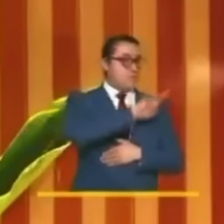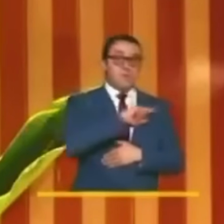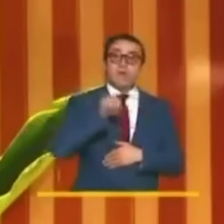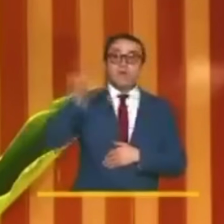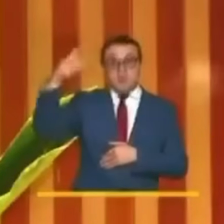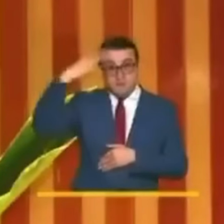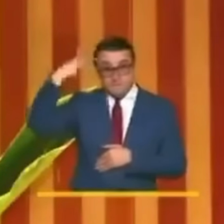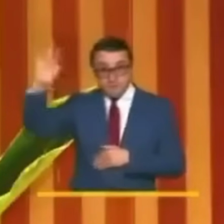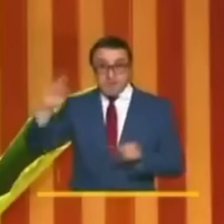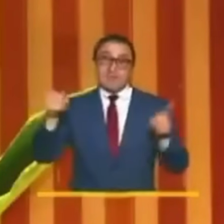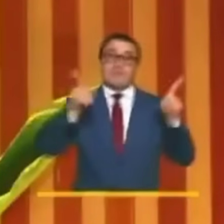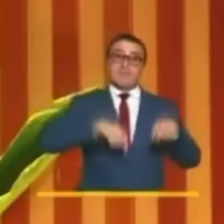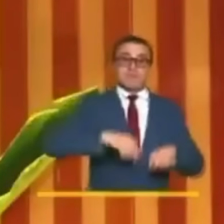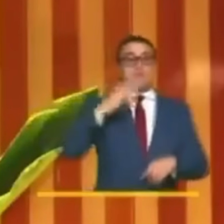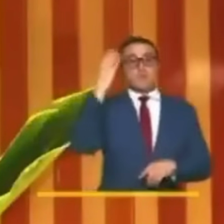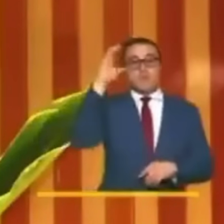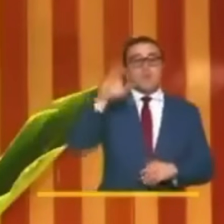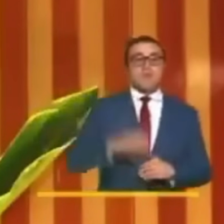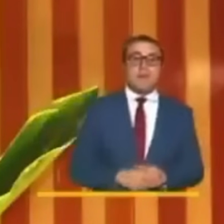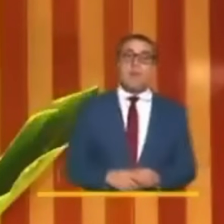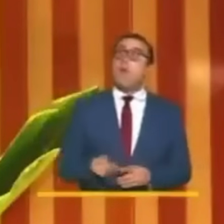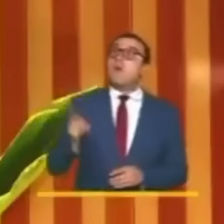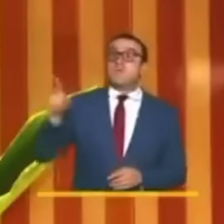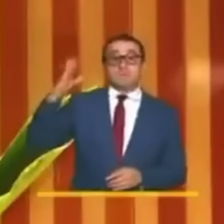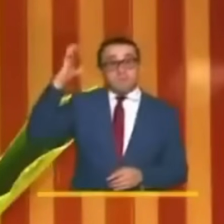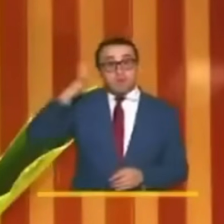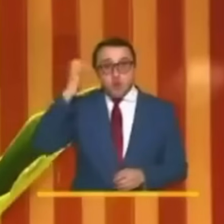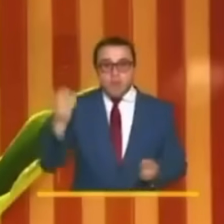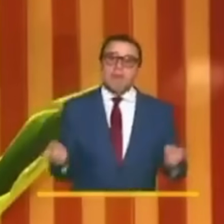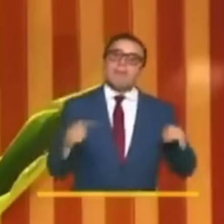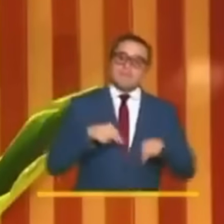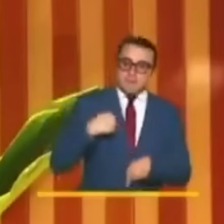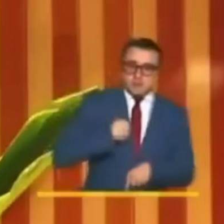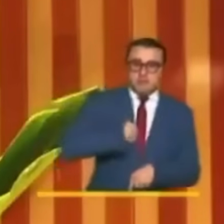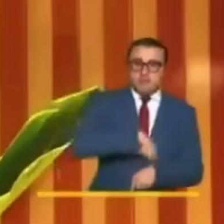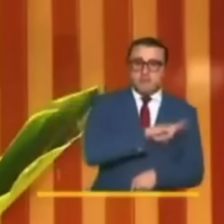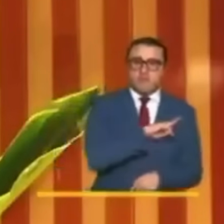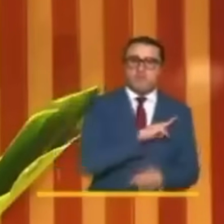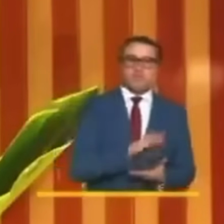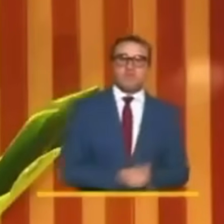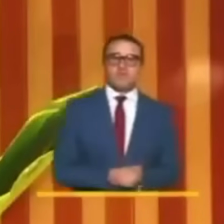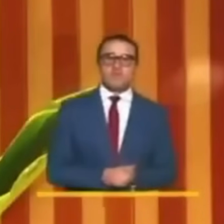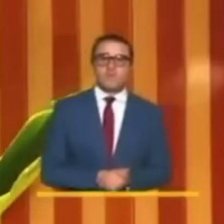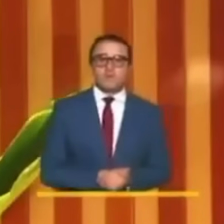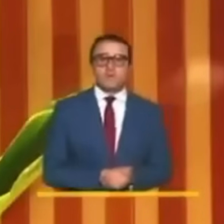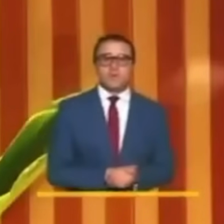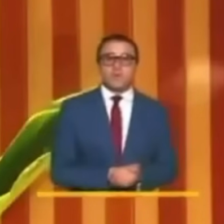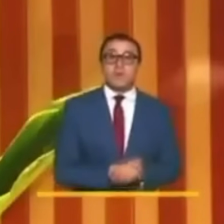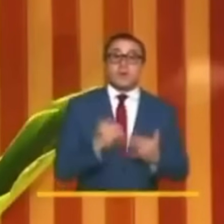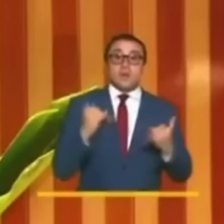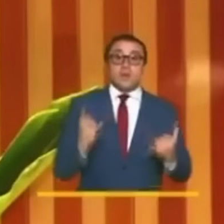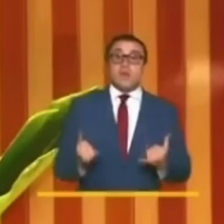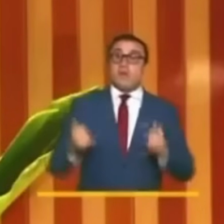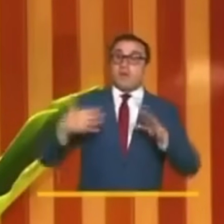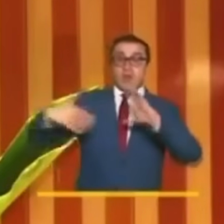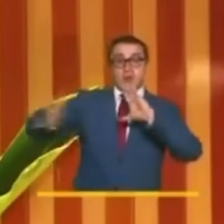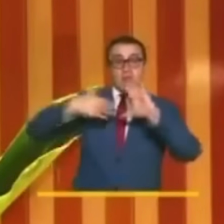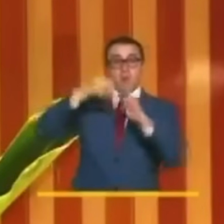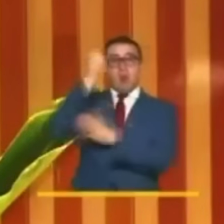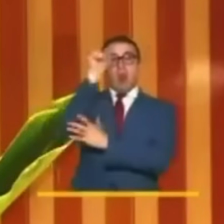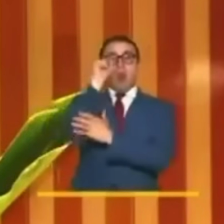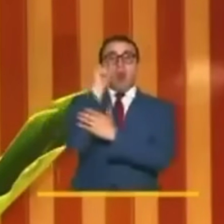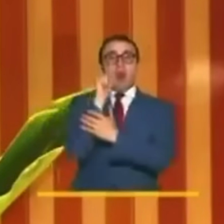Francia como en Colombia, en Europa como en nosotros. La migración que se desata por la crisis